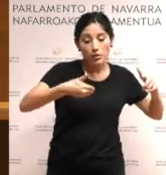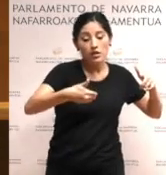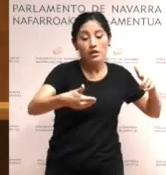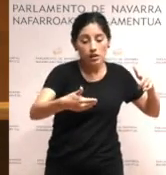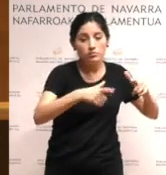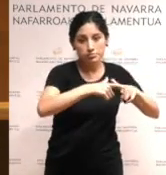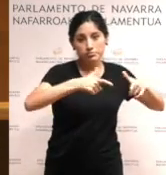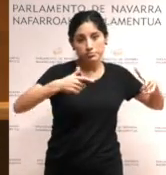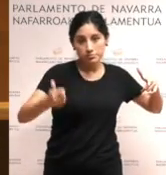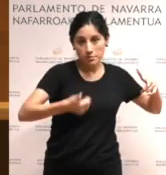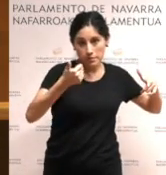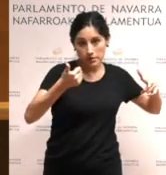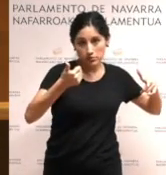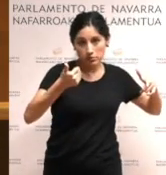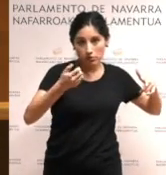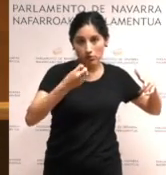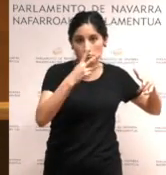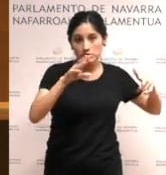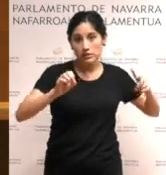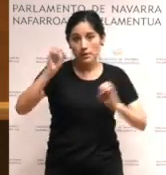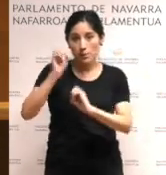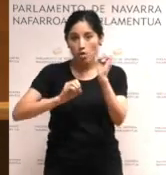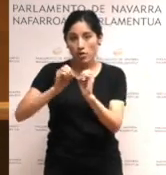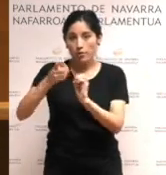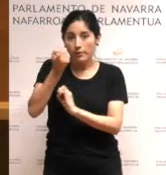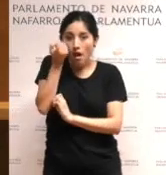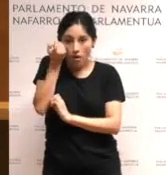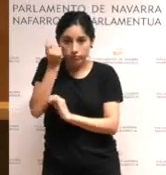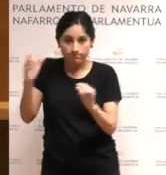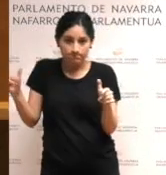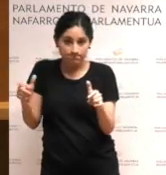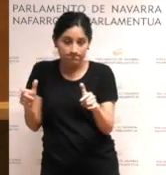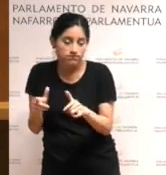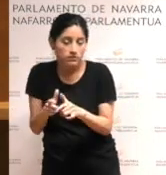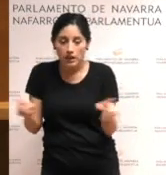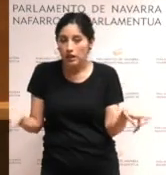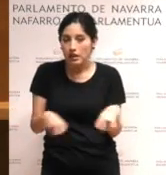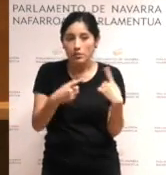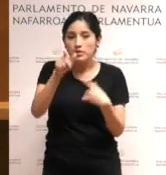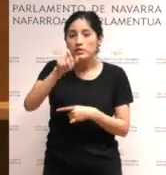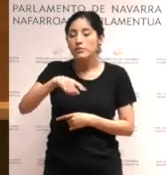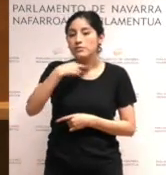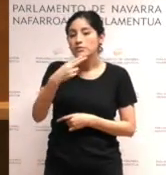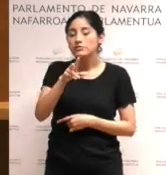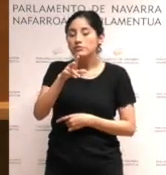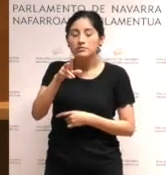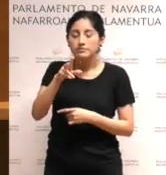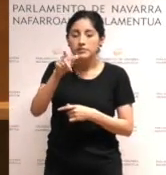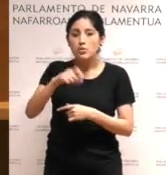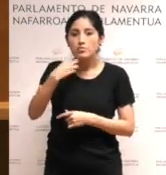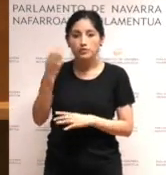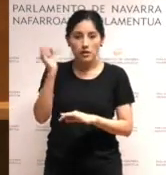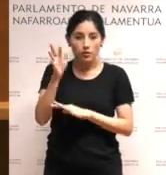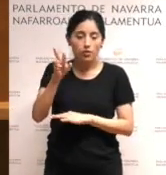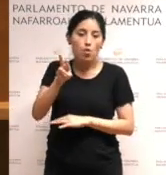de un 30% menos de alumnado y bajando, diga lo que diga el señor Gortázar. Por cierto, el informe se titula «La escuela